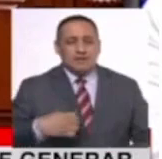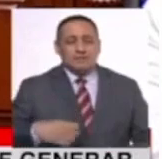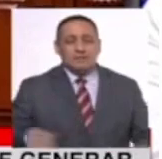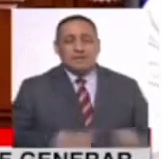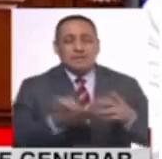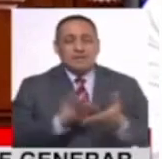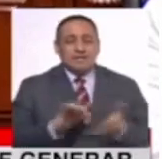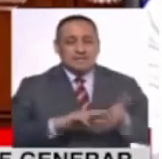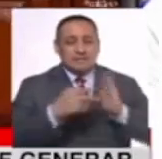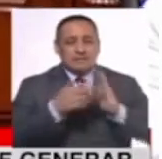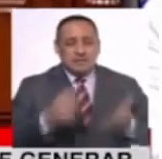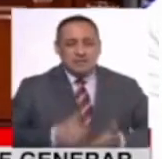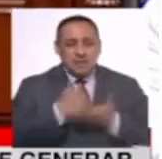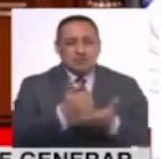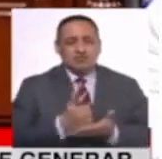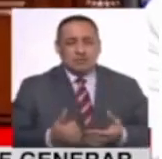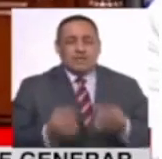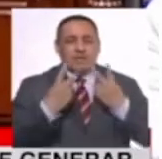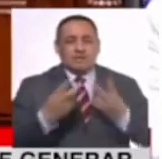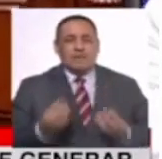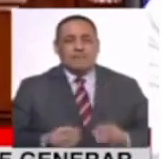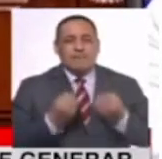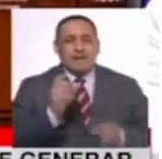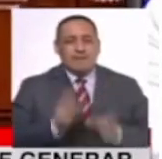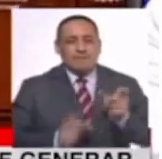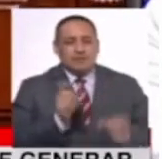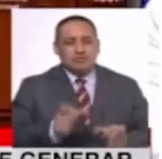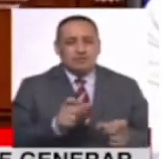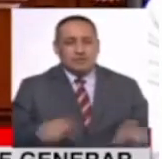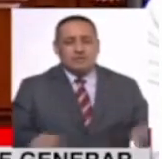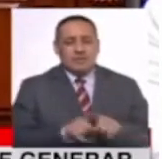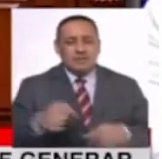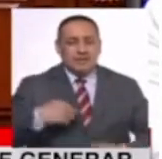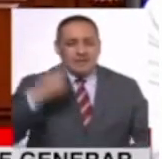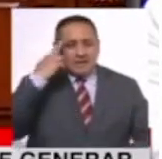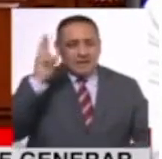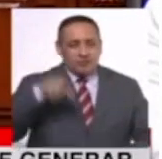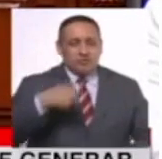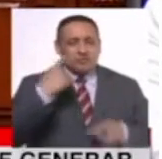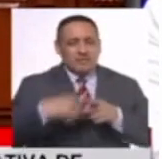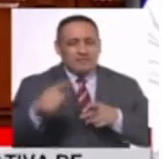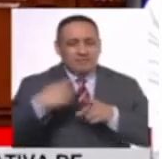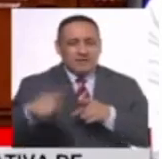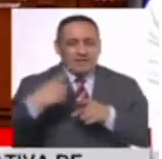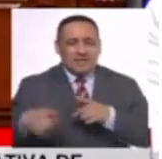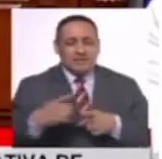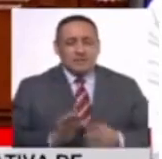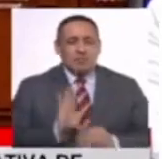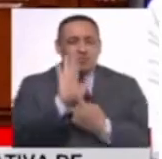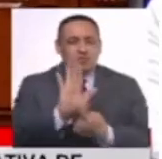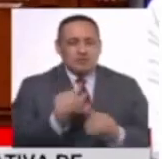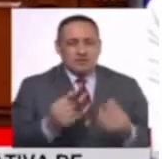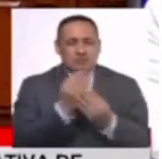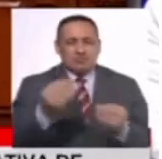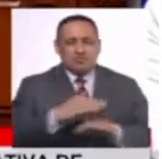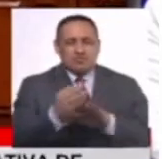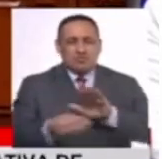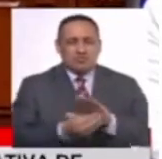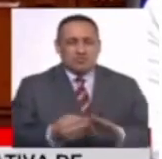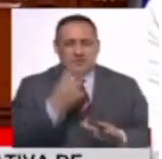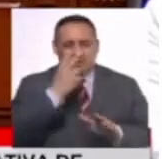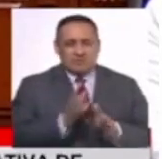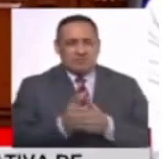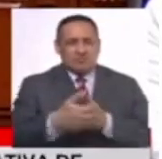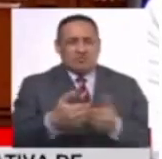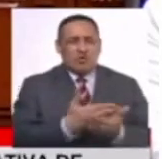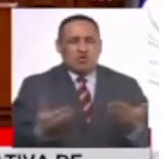lo cual será beneficioso para la población en razón a las reiteradas muestras de corrupción en el uso